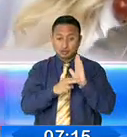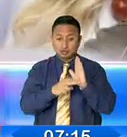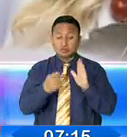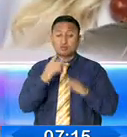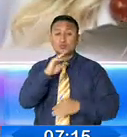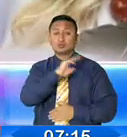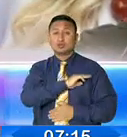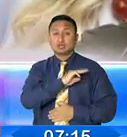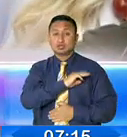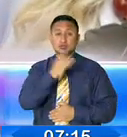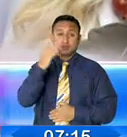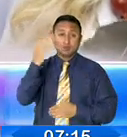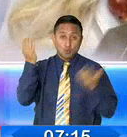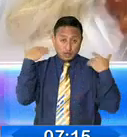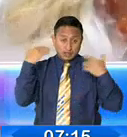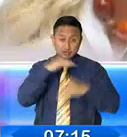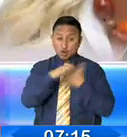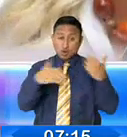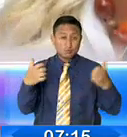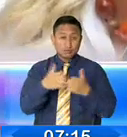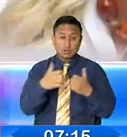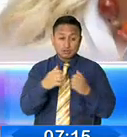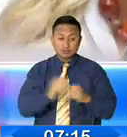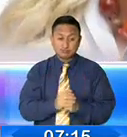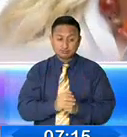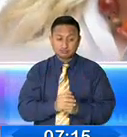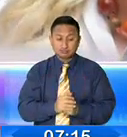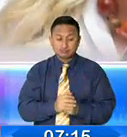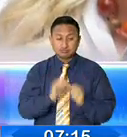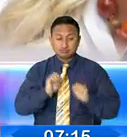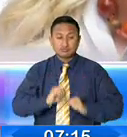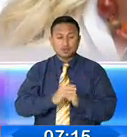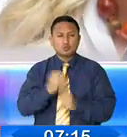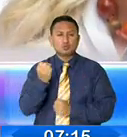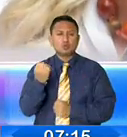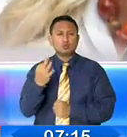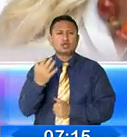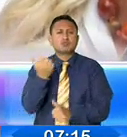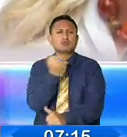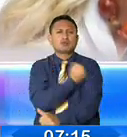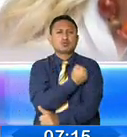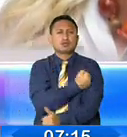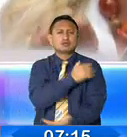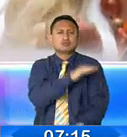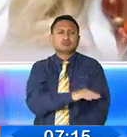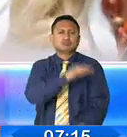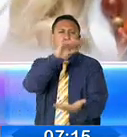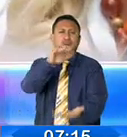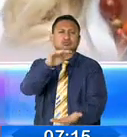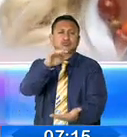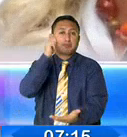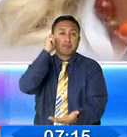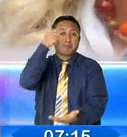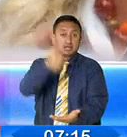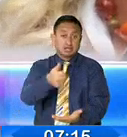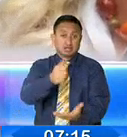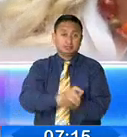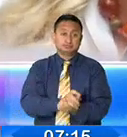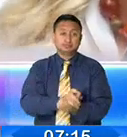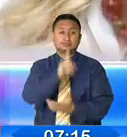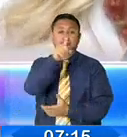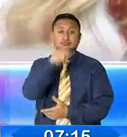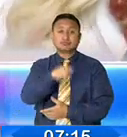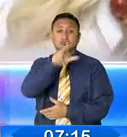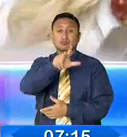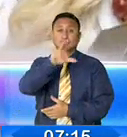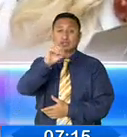pone toda la logística. ¿Cuál es el número que nos ha dicho el gobierno que nos va a dar de vacunas para mañana? 1.300,